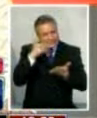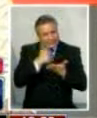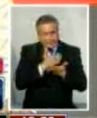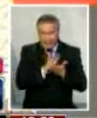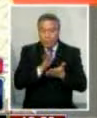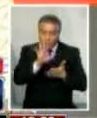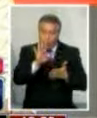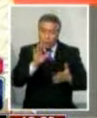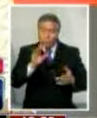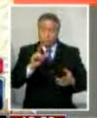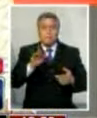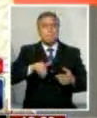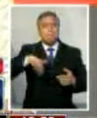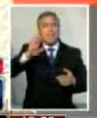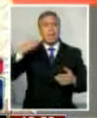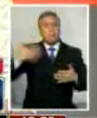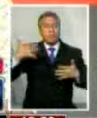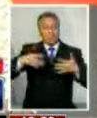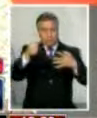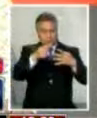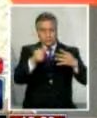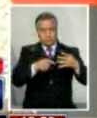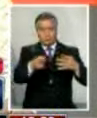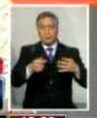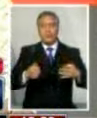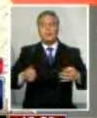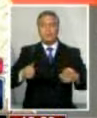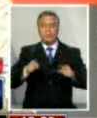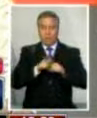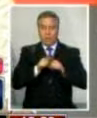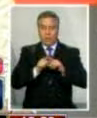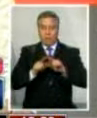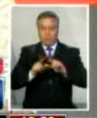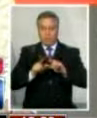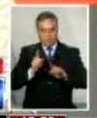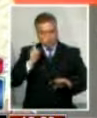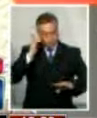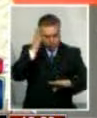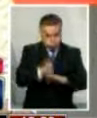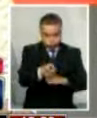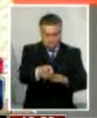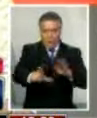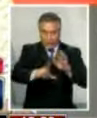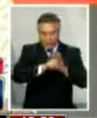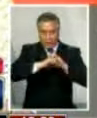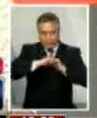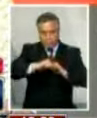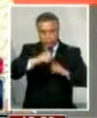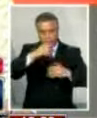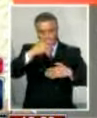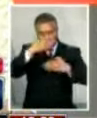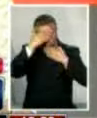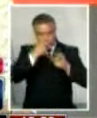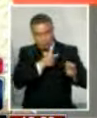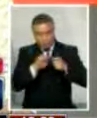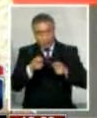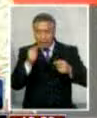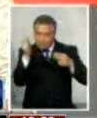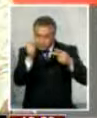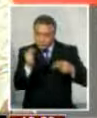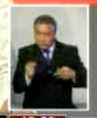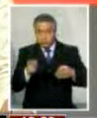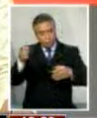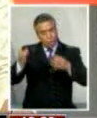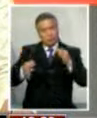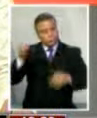más importantes son que la aplicación de la ley antiterrorista en los casos específicos por la Corte